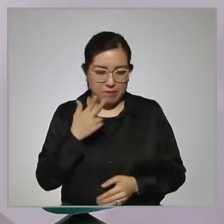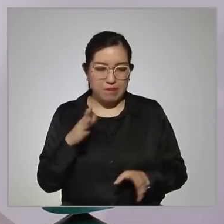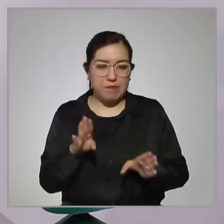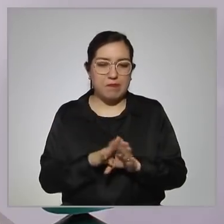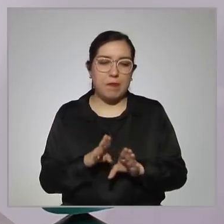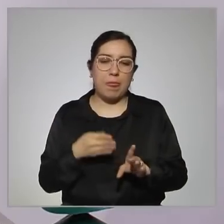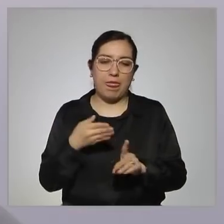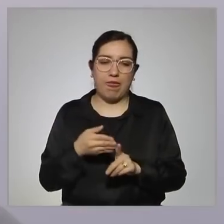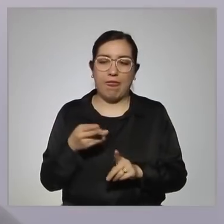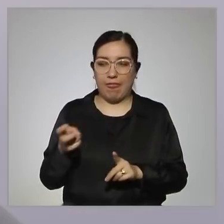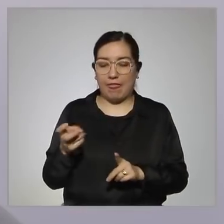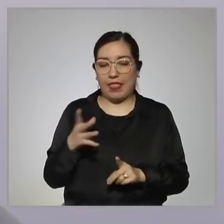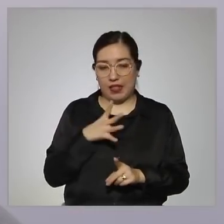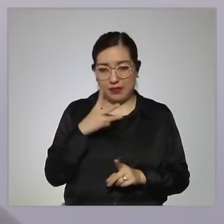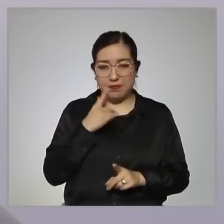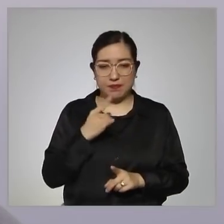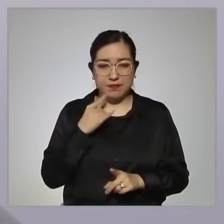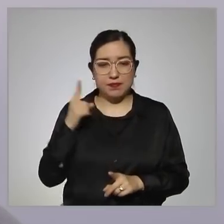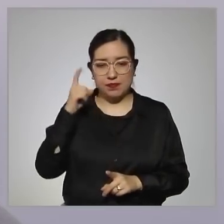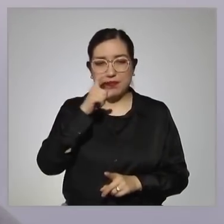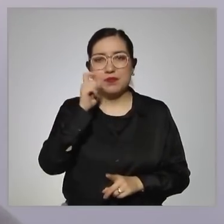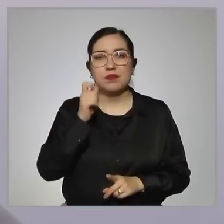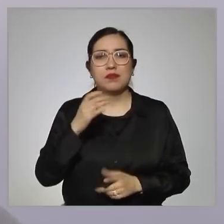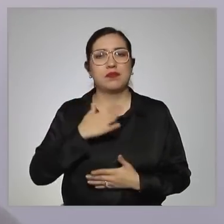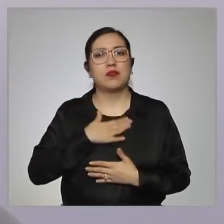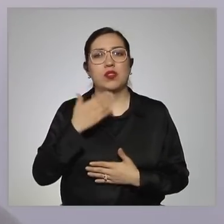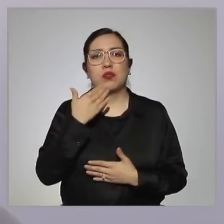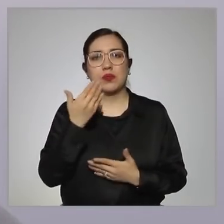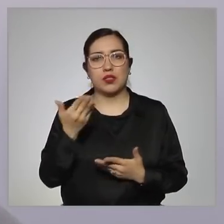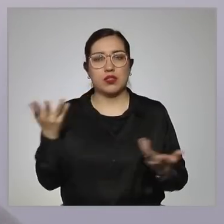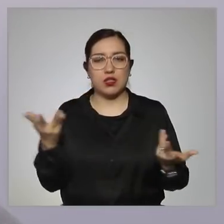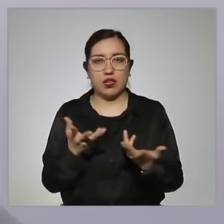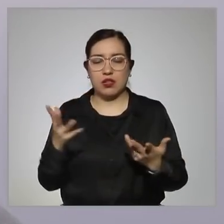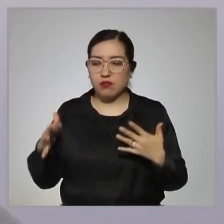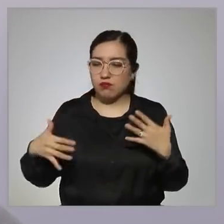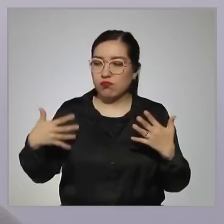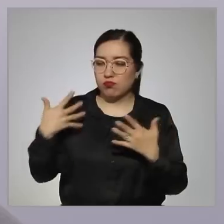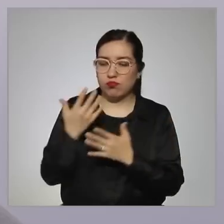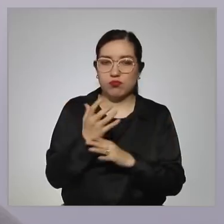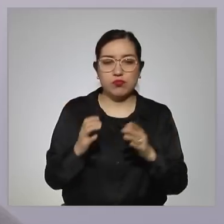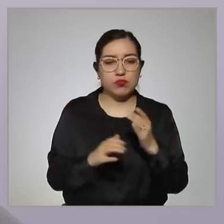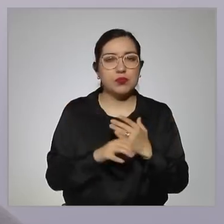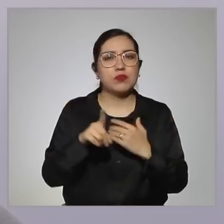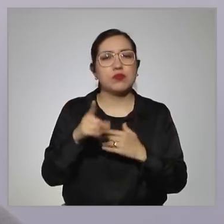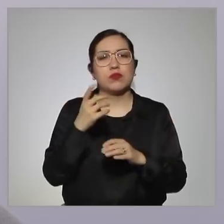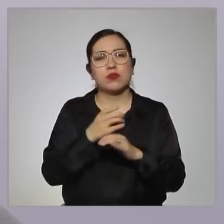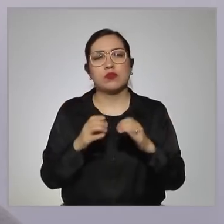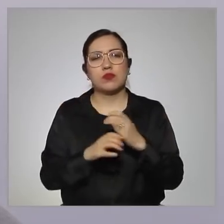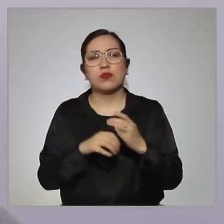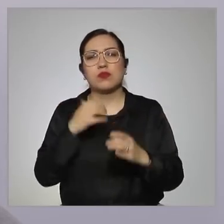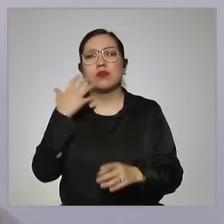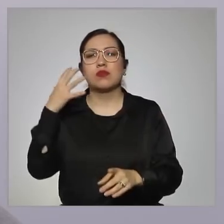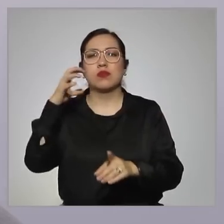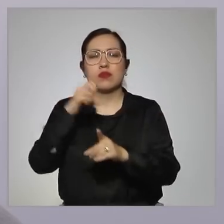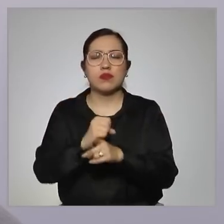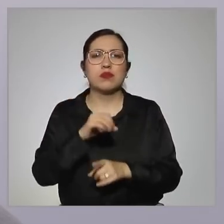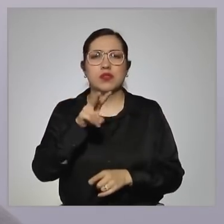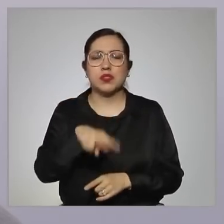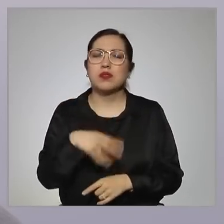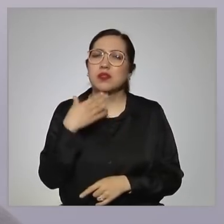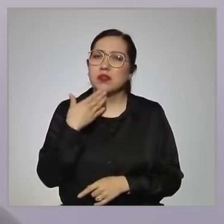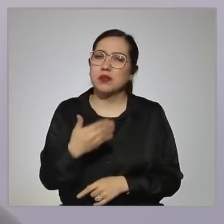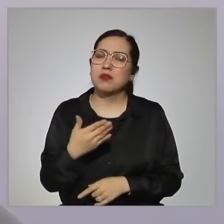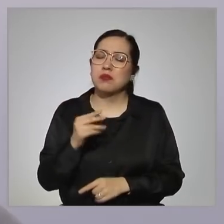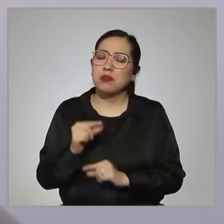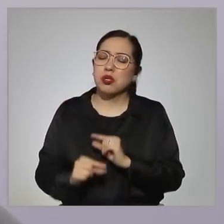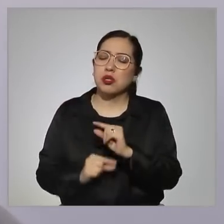propósito de este año es decir, pues aplaudirte lo que hiciste bien, ¿no? O sea, aquellas cosas que querías lograr y que realmente lo conseguiste aunque fueran